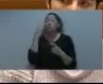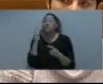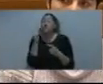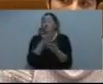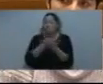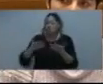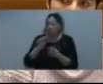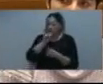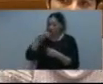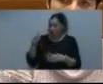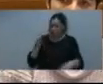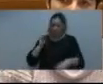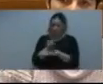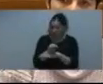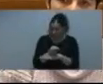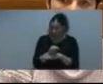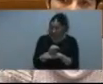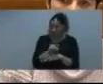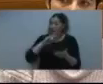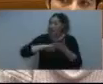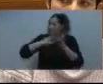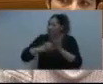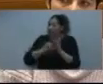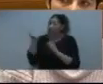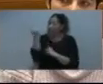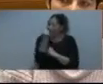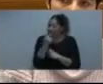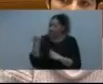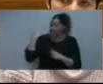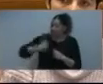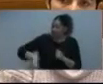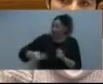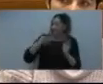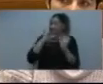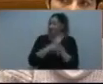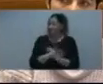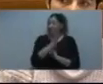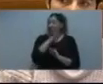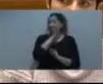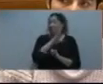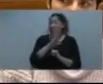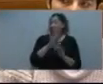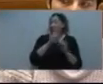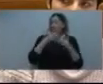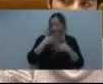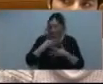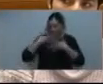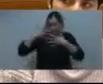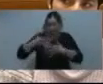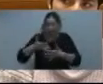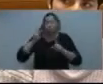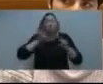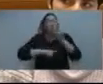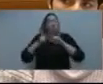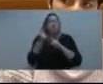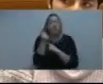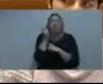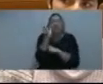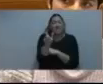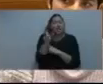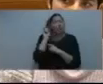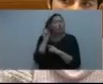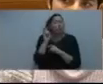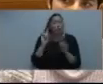se invirtió el plan que ya estaba diseñado para el prerrománico, que solo eran 58 o 10 años. Con lo cual, no solamente es un problema de dinero, lo cual ya le agradezco que no lo